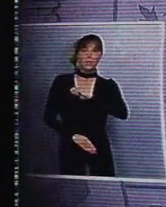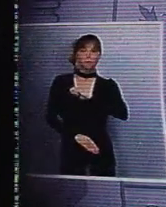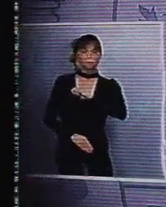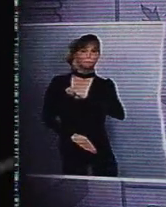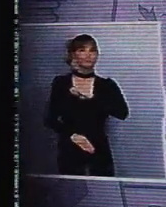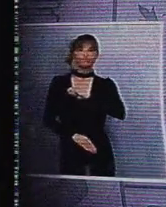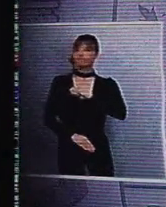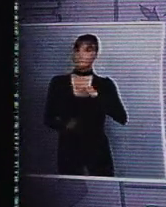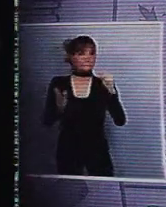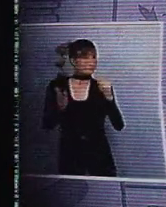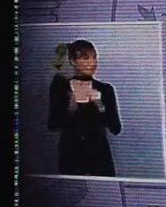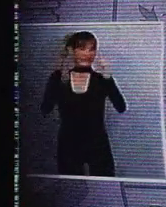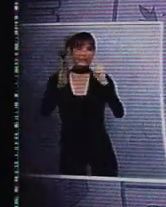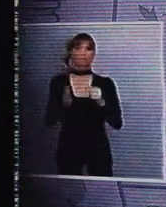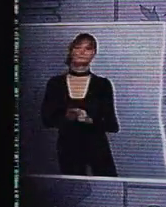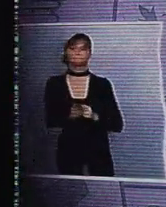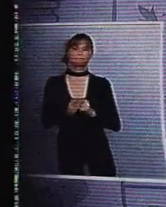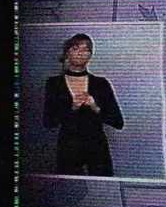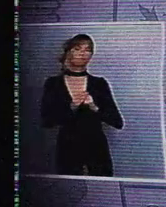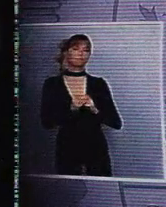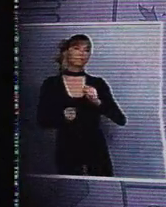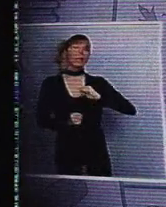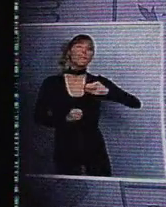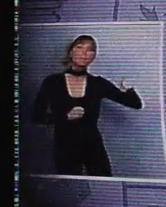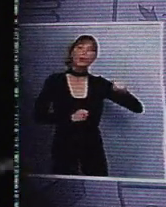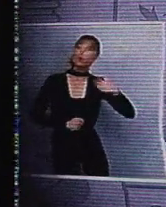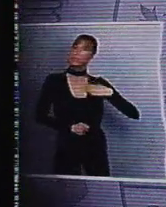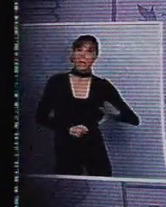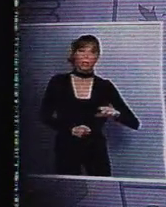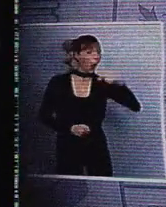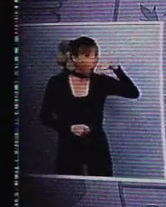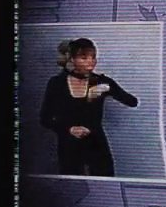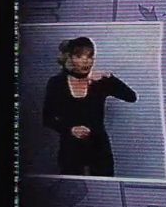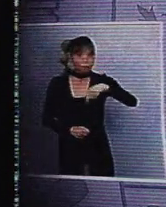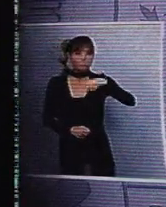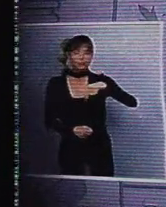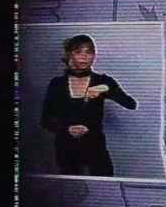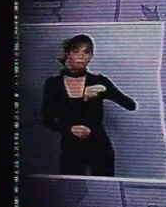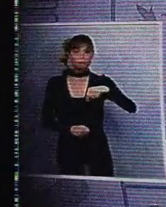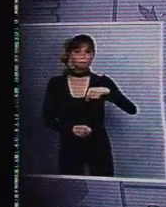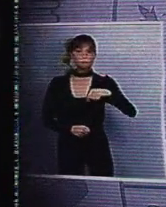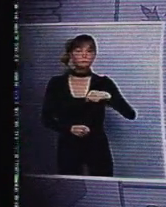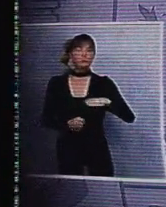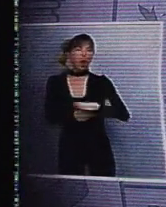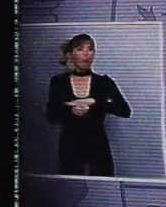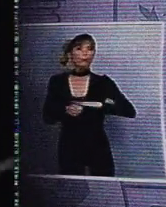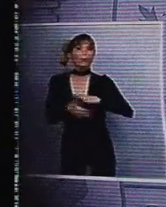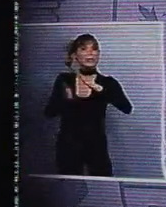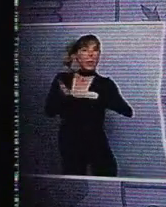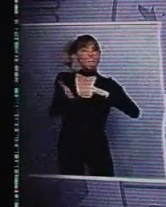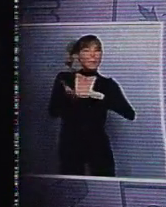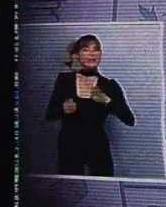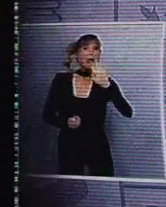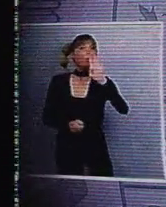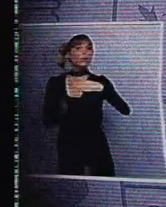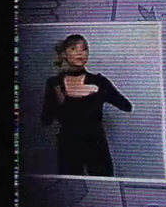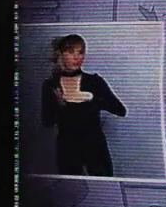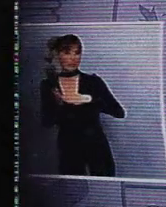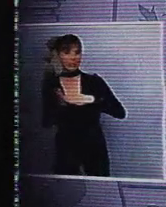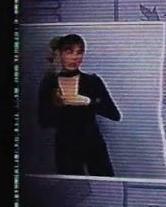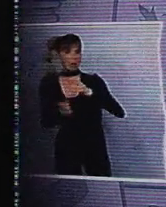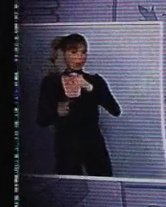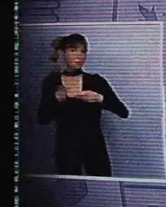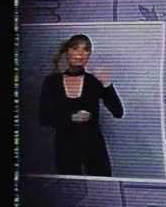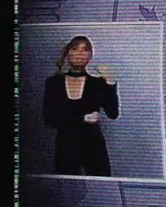deber la tragedia podría haberse mitigado si las alertas meteorológicas emitidas con suficiente antelación hubieran